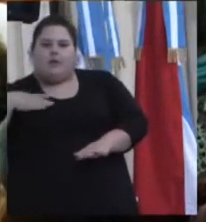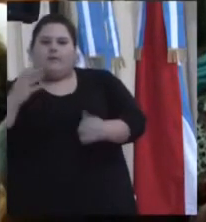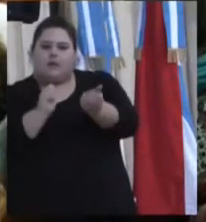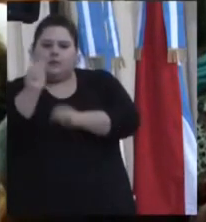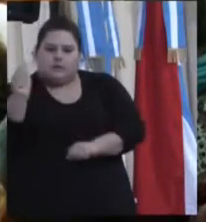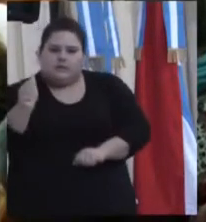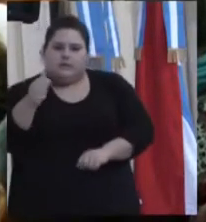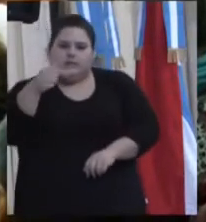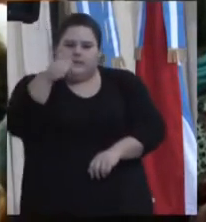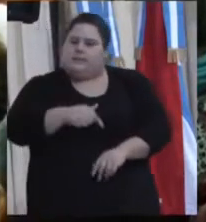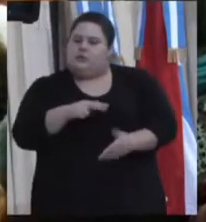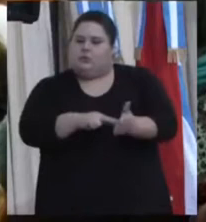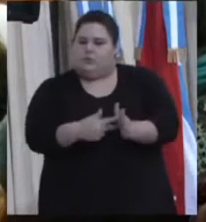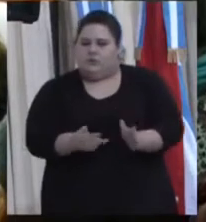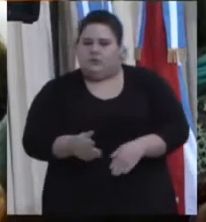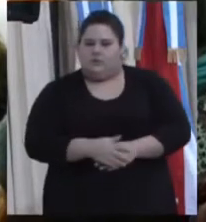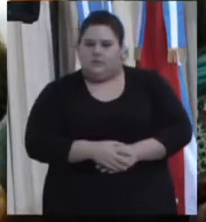Hay un problema con todo esto